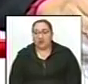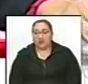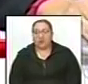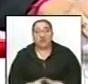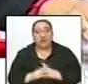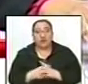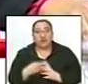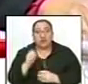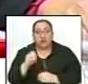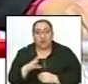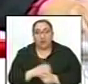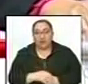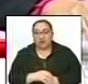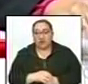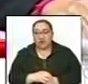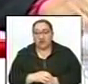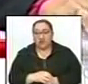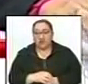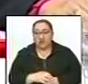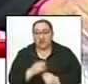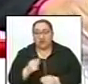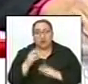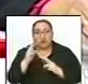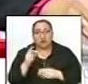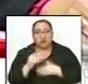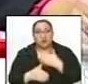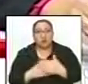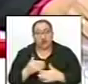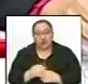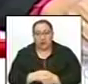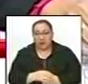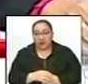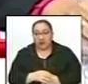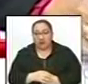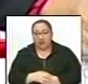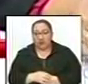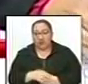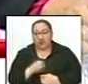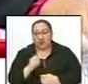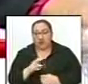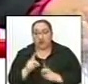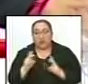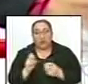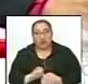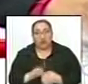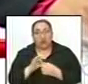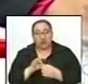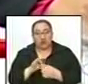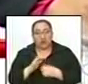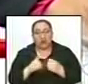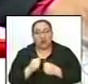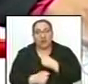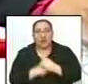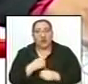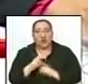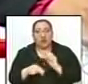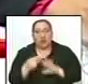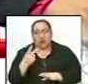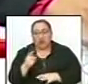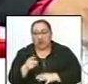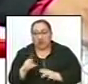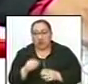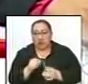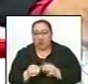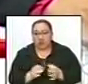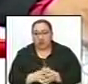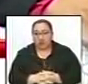presidente, diciendo lo siguiente. Hay que respetar el debido proceso y aludieron a un tema específico del año 2012. Usted ha